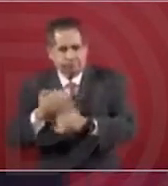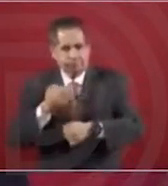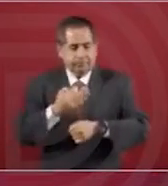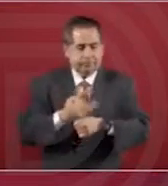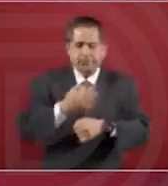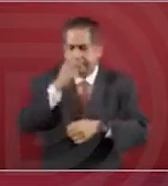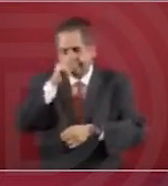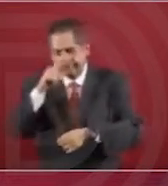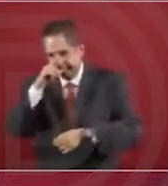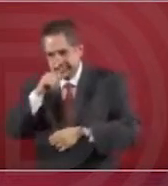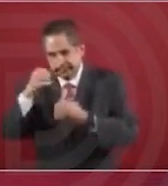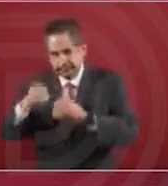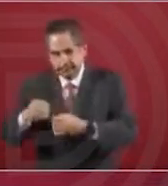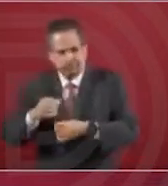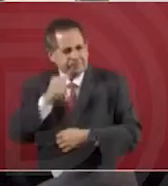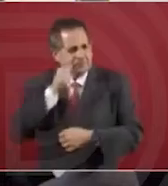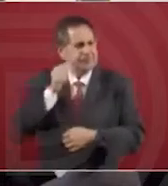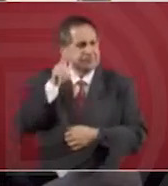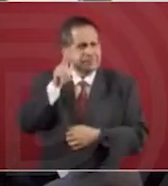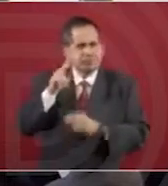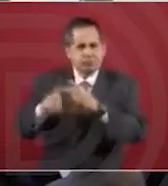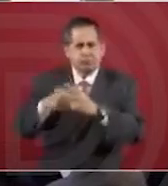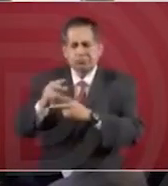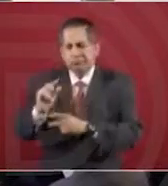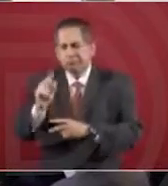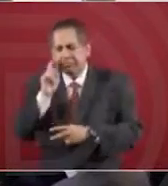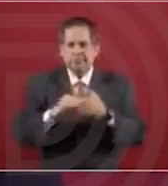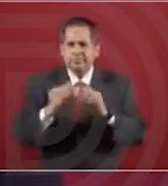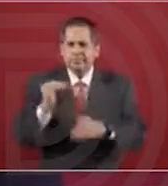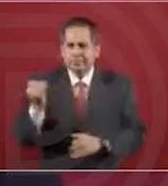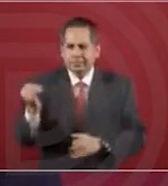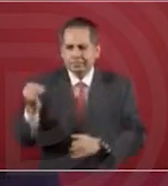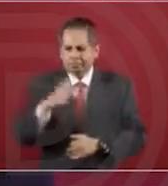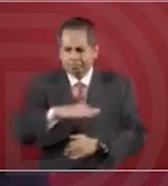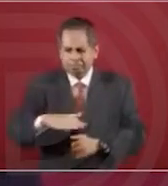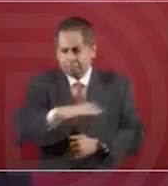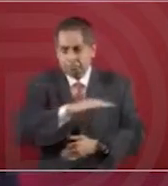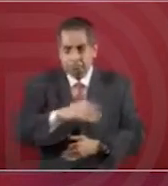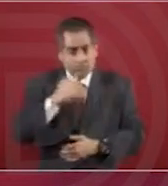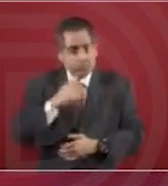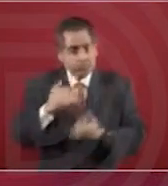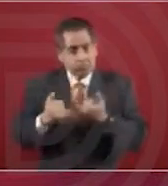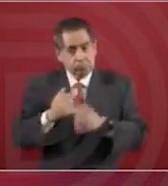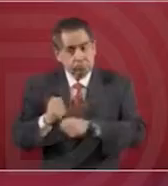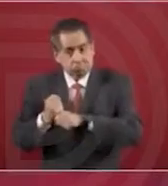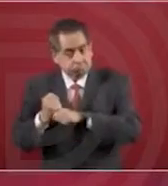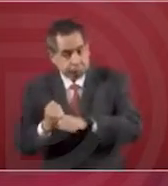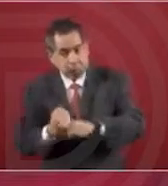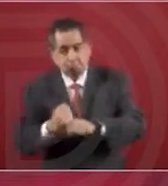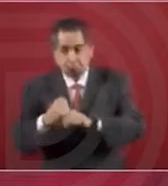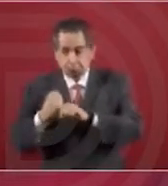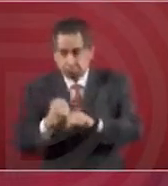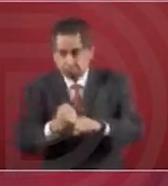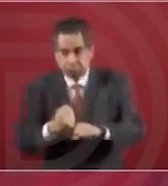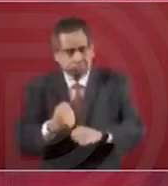podido. Antier fui un ratito y sí, estuve bateando.